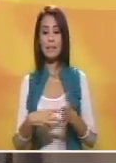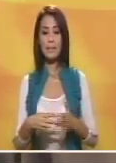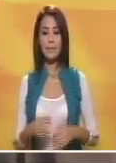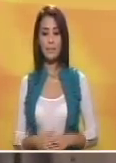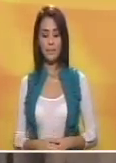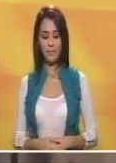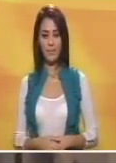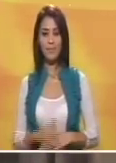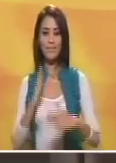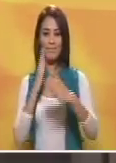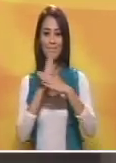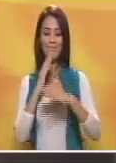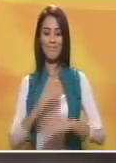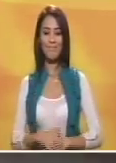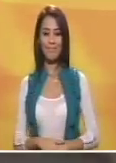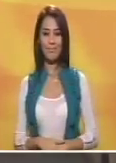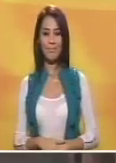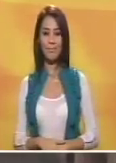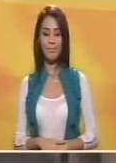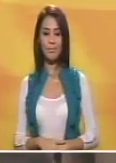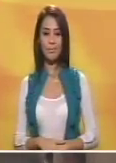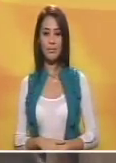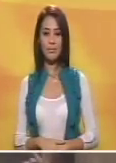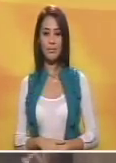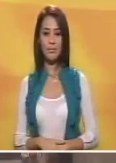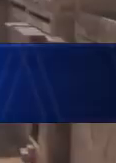Guta Oriental. Los detalles en breve.